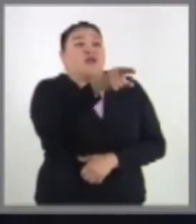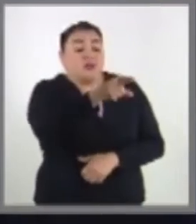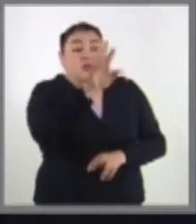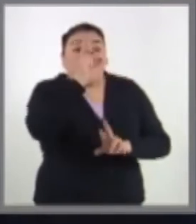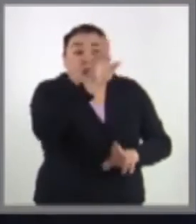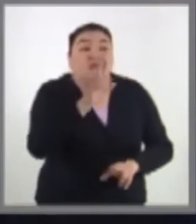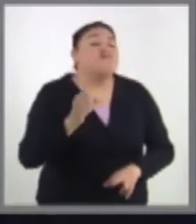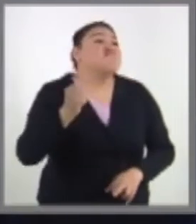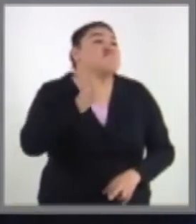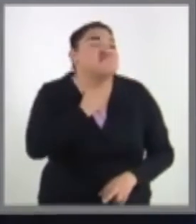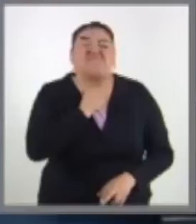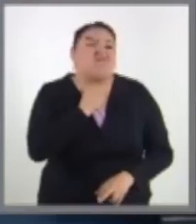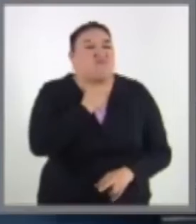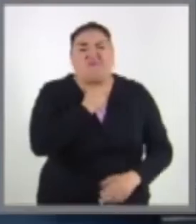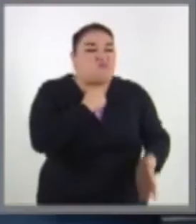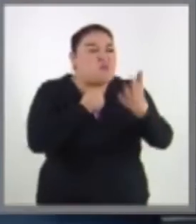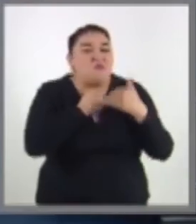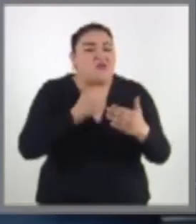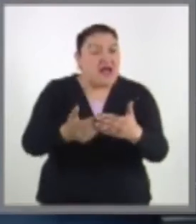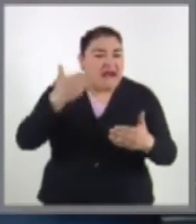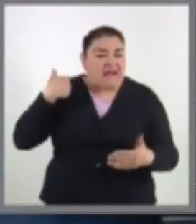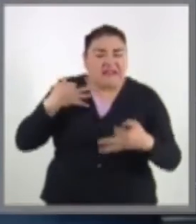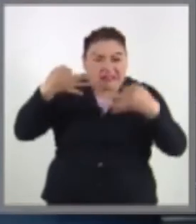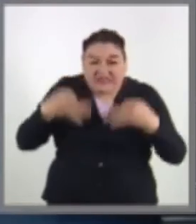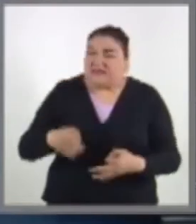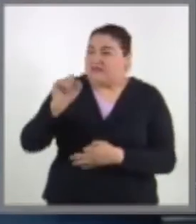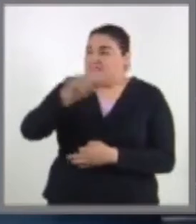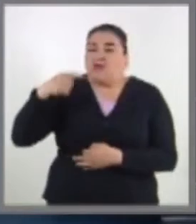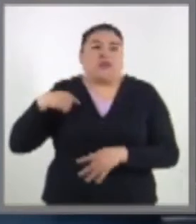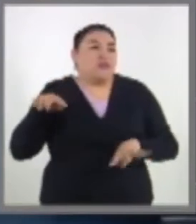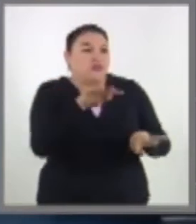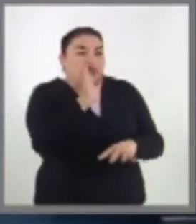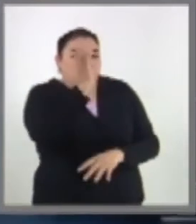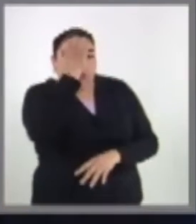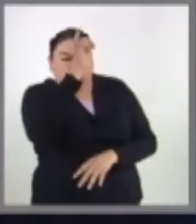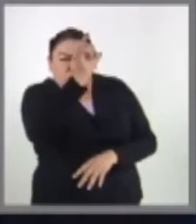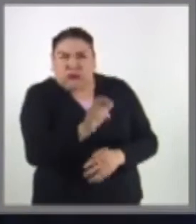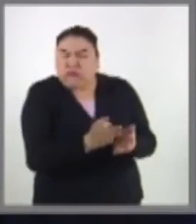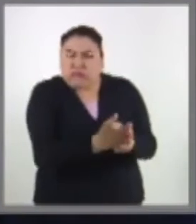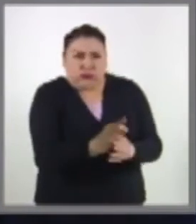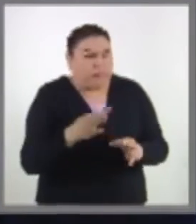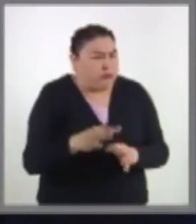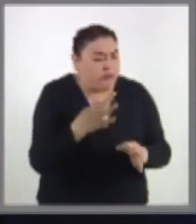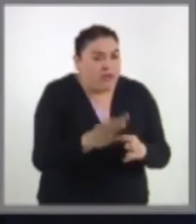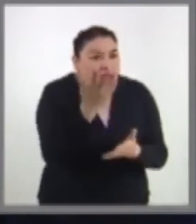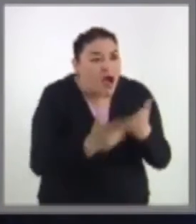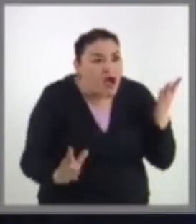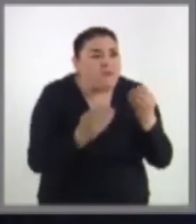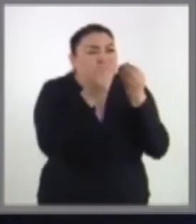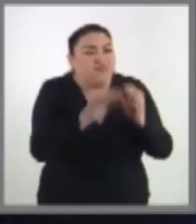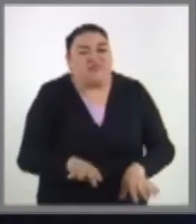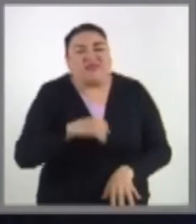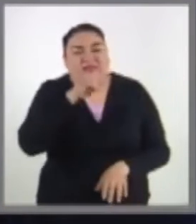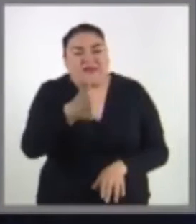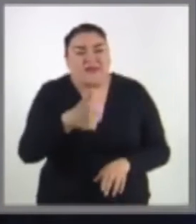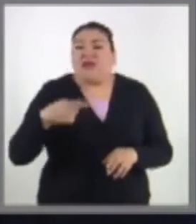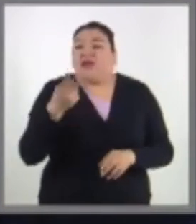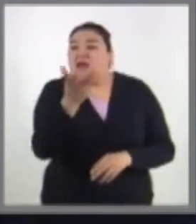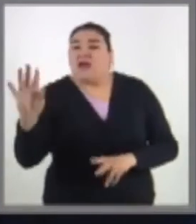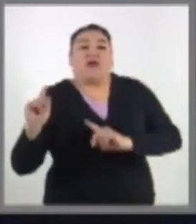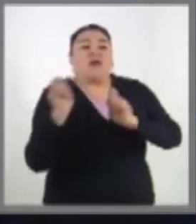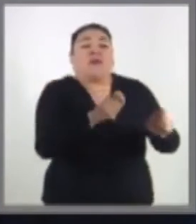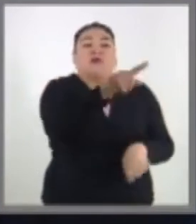senador, toda la calidad que tenía para muchos de nosotros en el seguimiento al que le podíamos dar. Ese papel que le asignaron ellos, pero